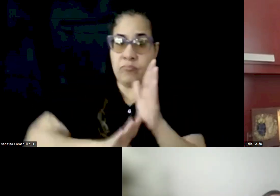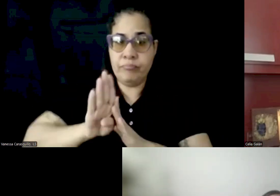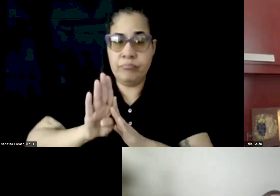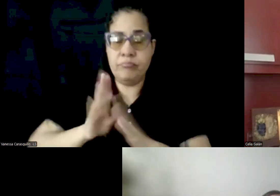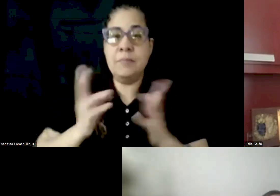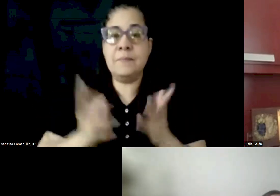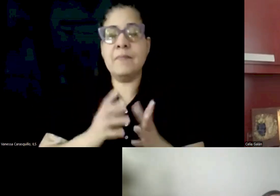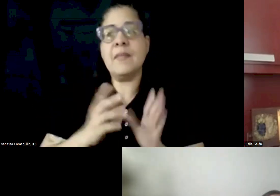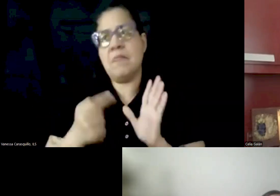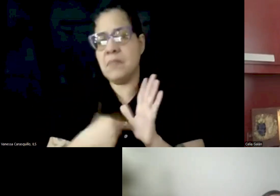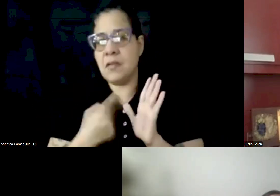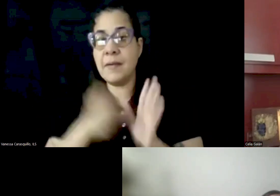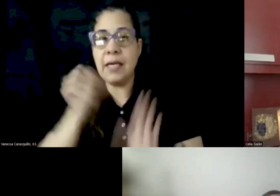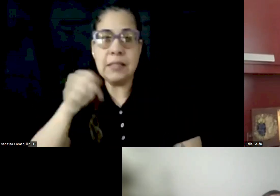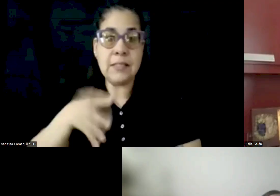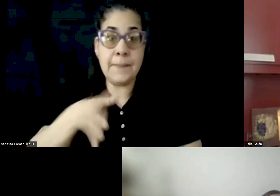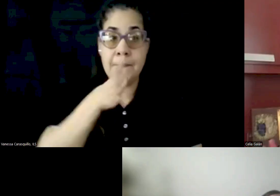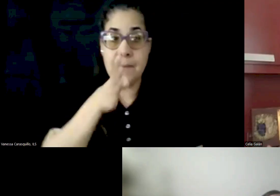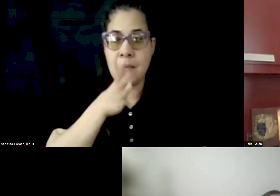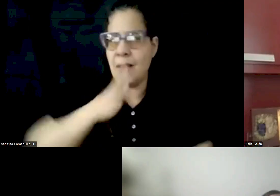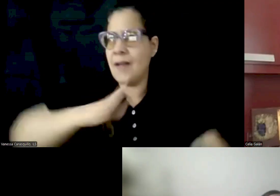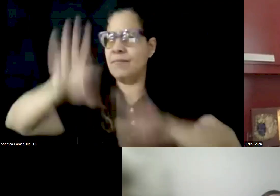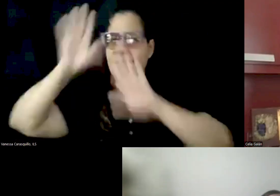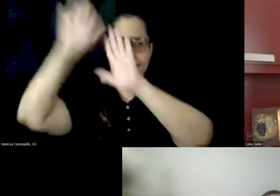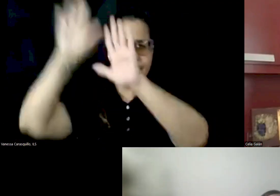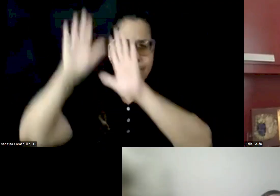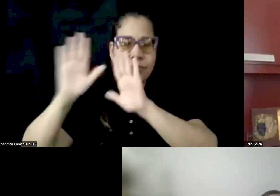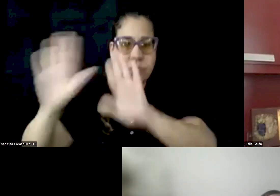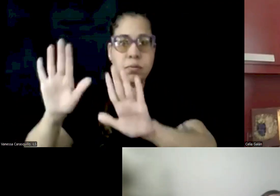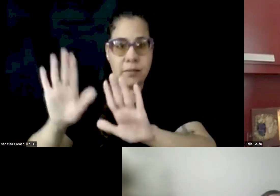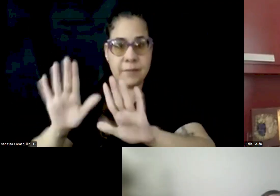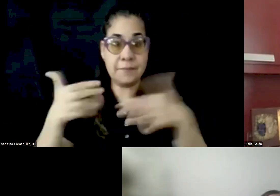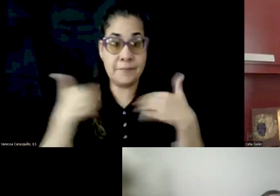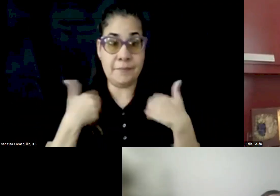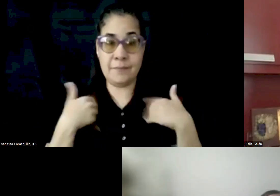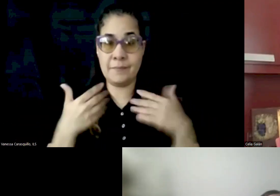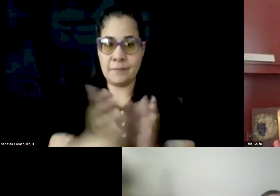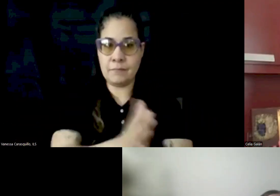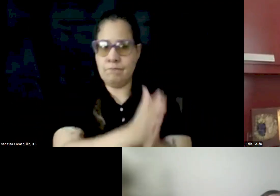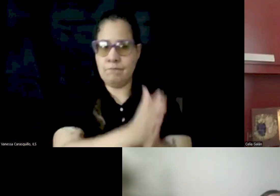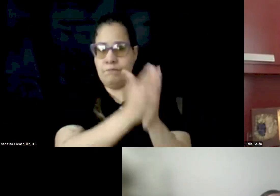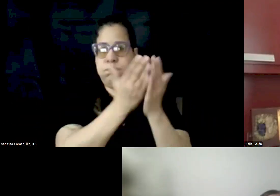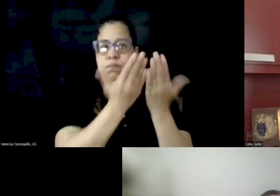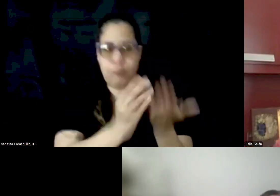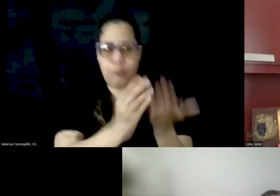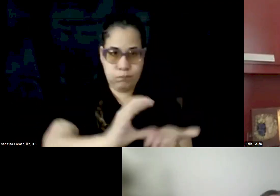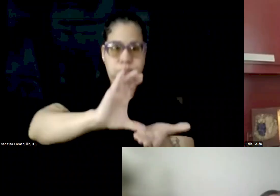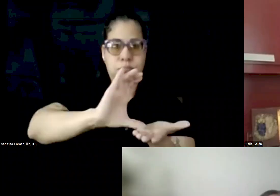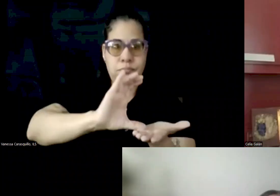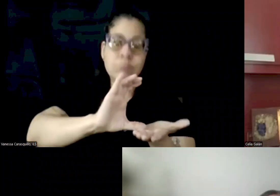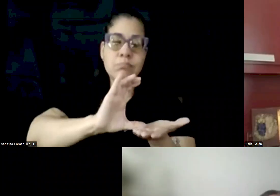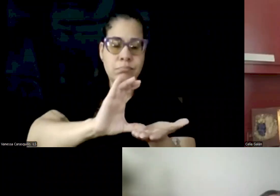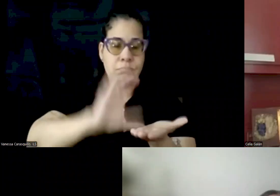sí, hay madres que son espectaculares y crean unos archivos extraordinarios y uno puede ver